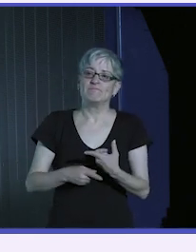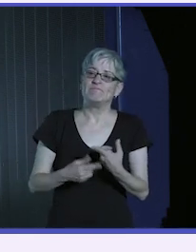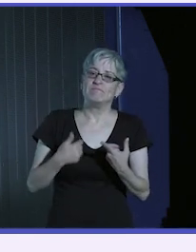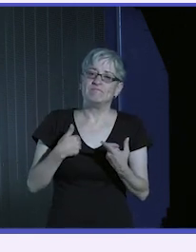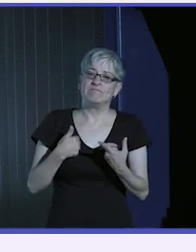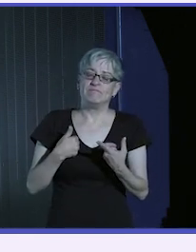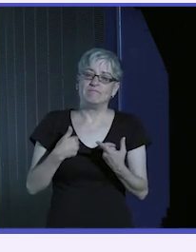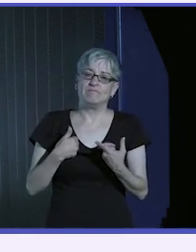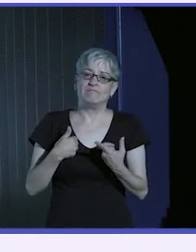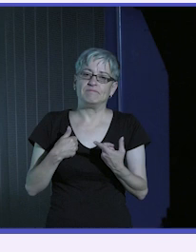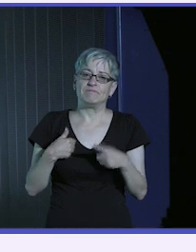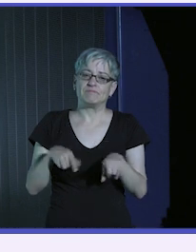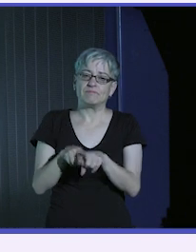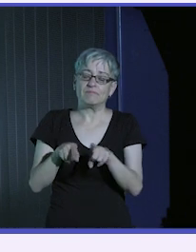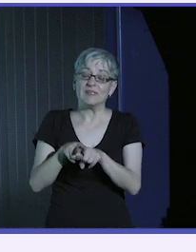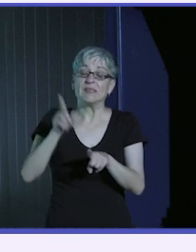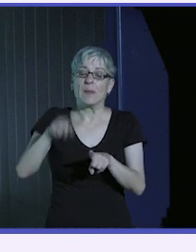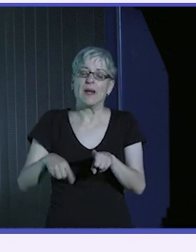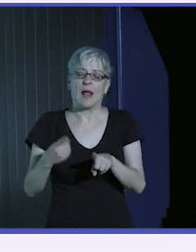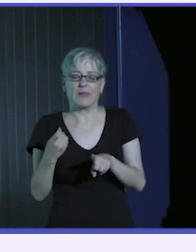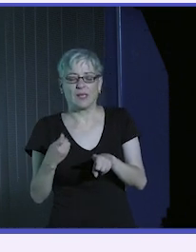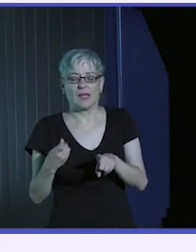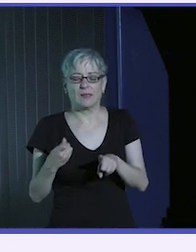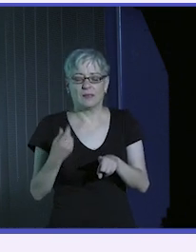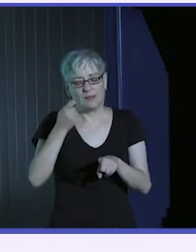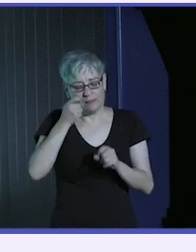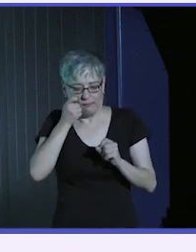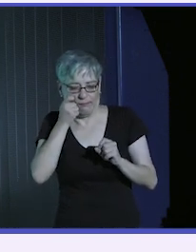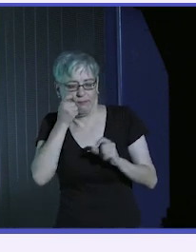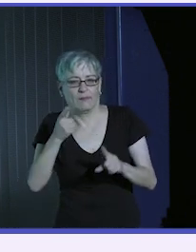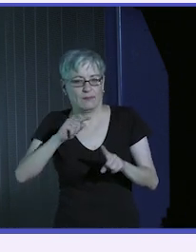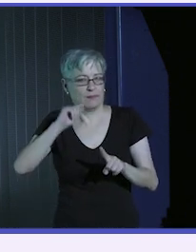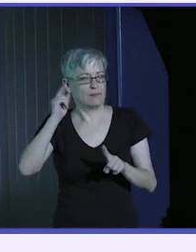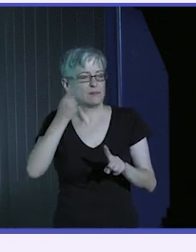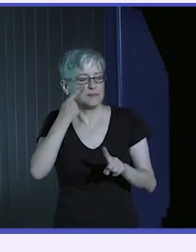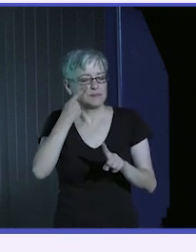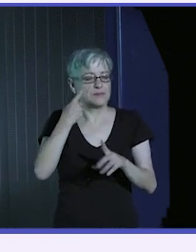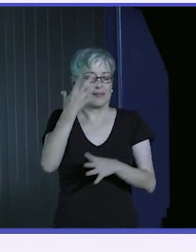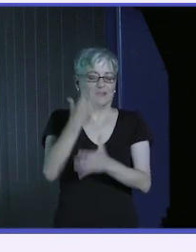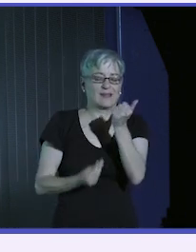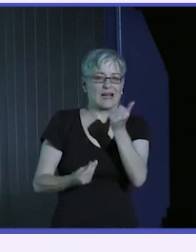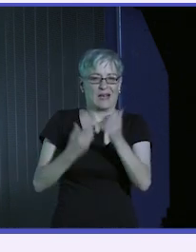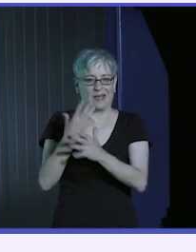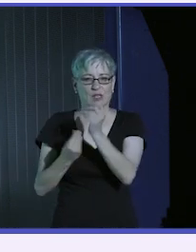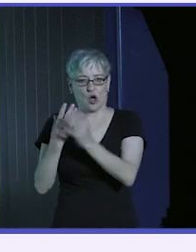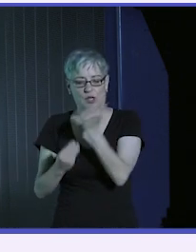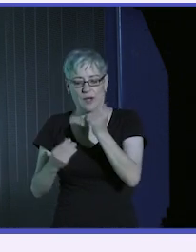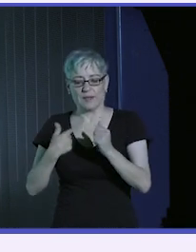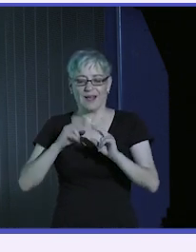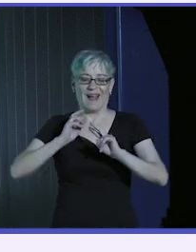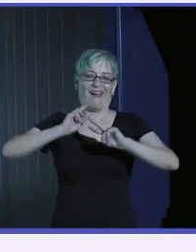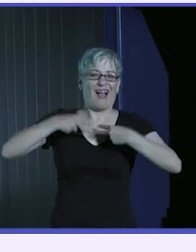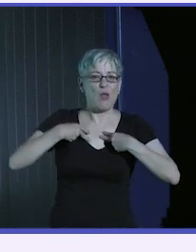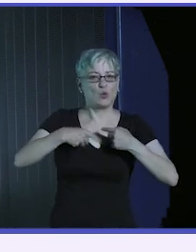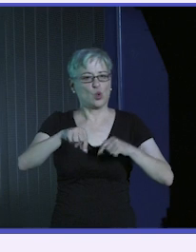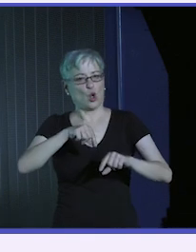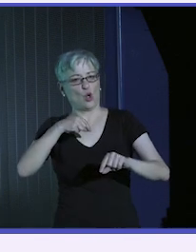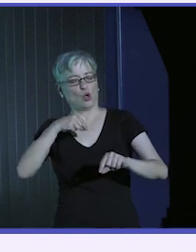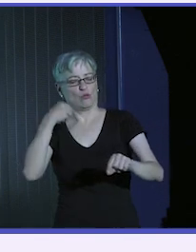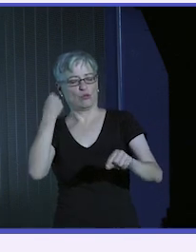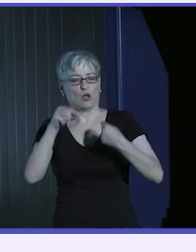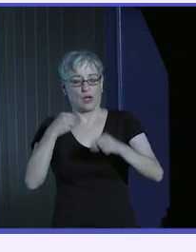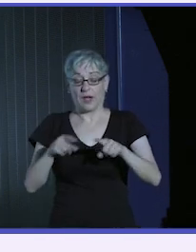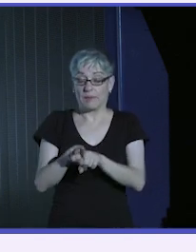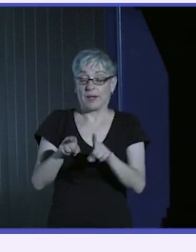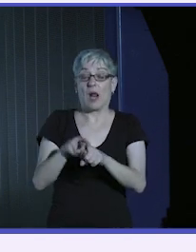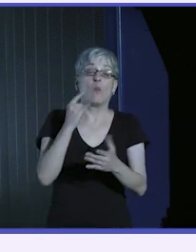que sea resistente a errores, es decir, que detecte los propios errores en su algoritmia y que sea capaz de corregirlos para que el proceso